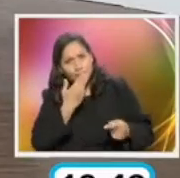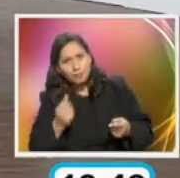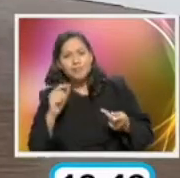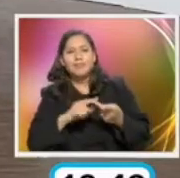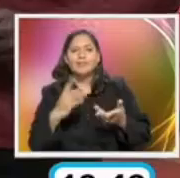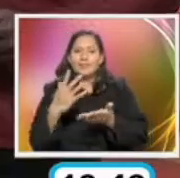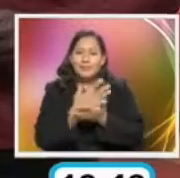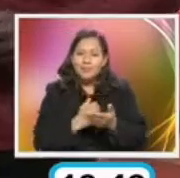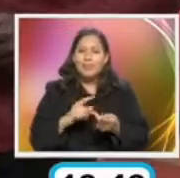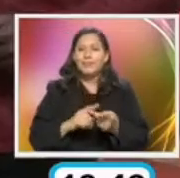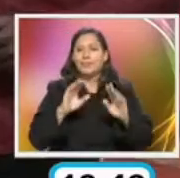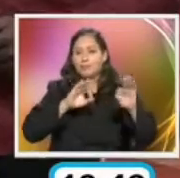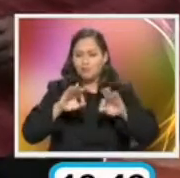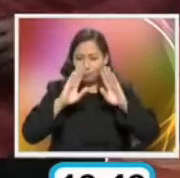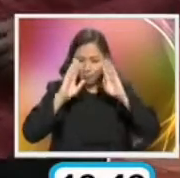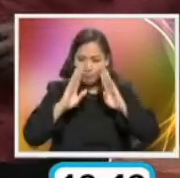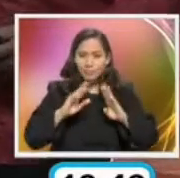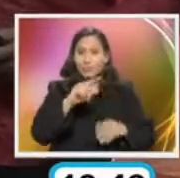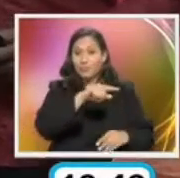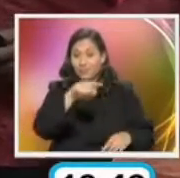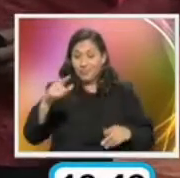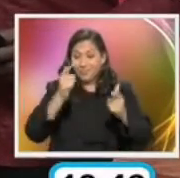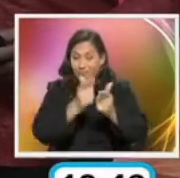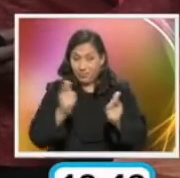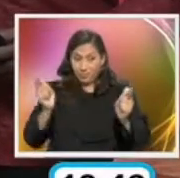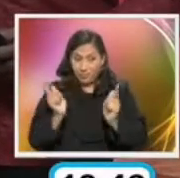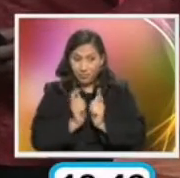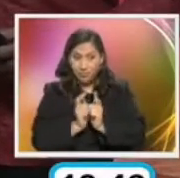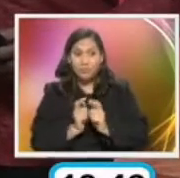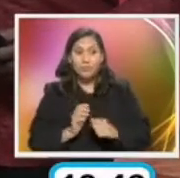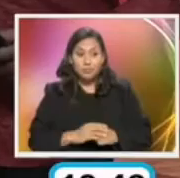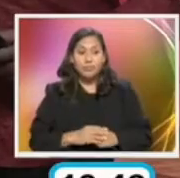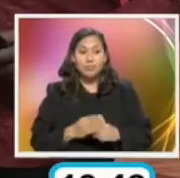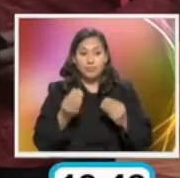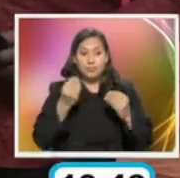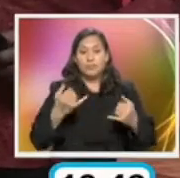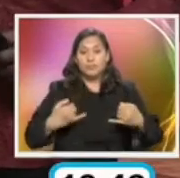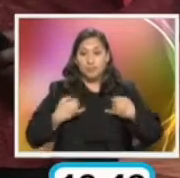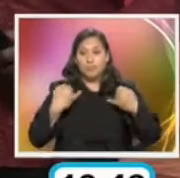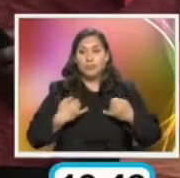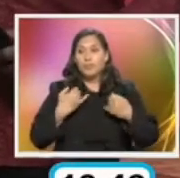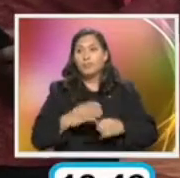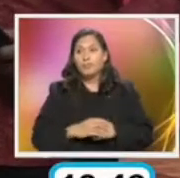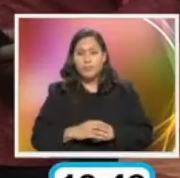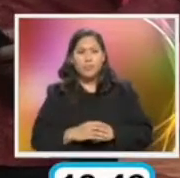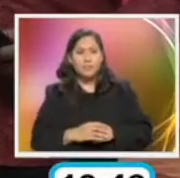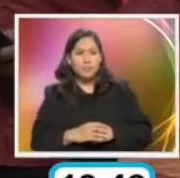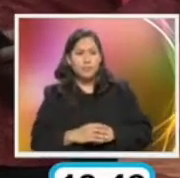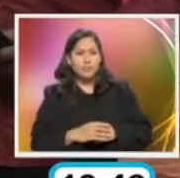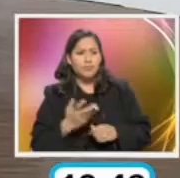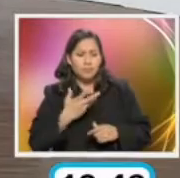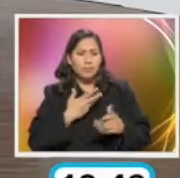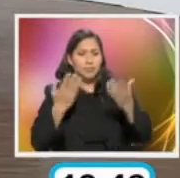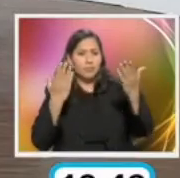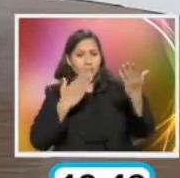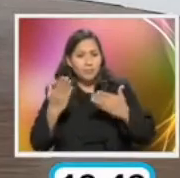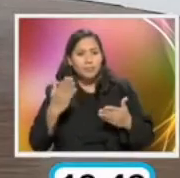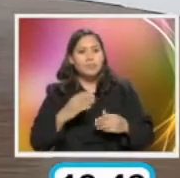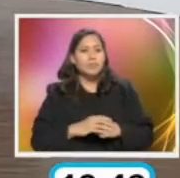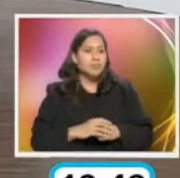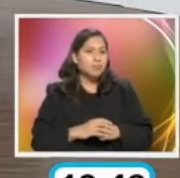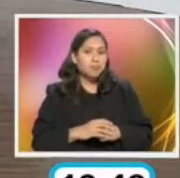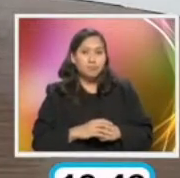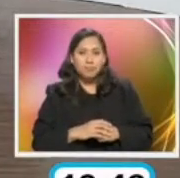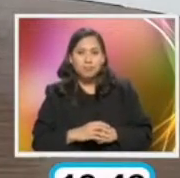con ganas, con dedicación, y ustedes siendo una agrupación muy joven, por así decirlo, pues tuvieron un gran éxito desde